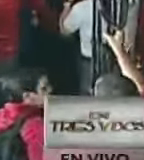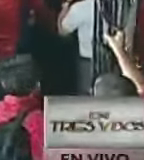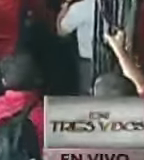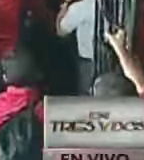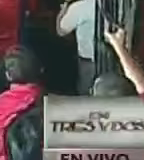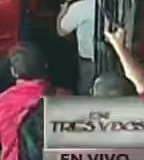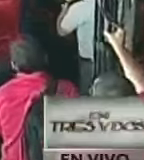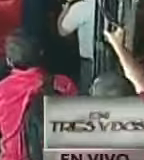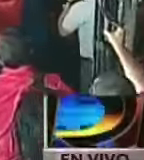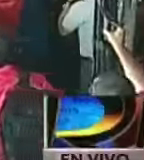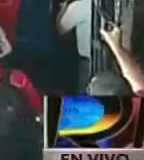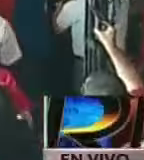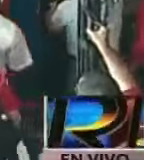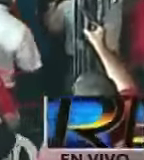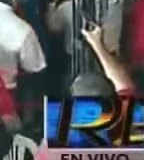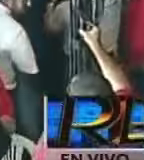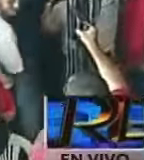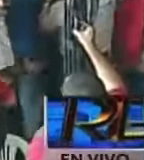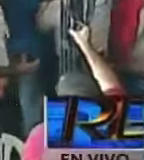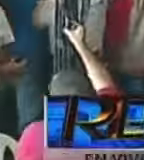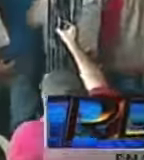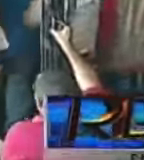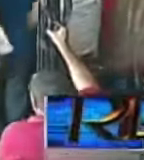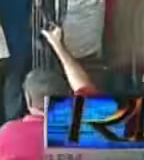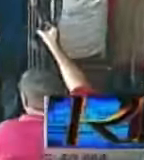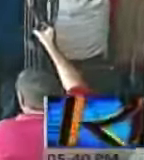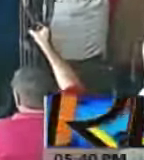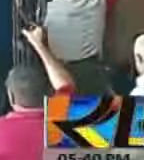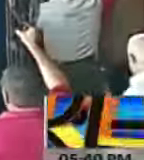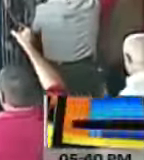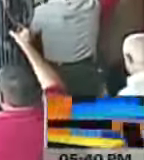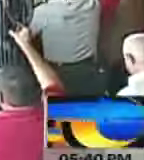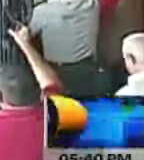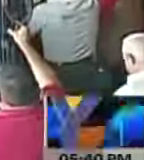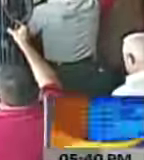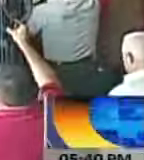obrera en pleno, que ha hecho